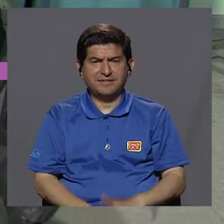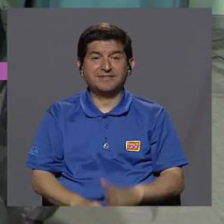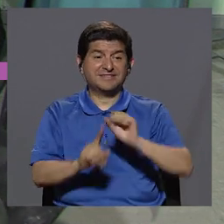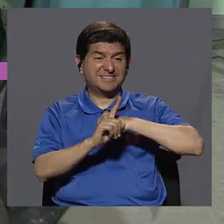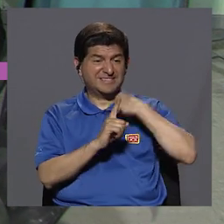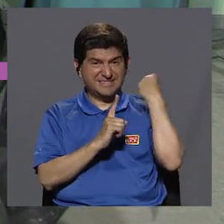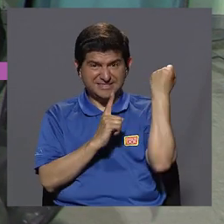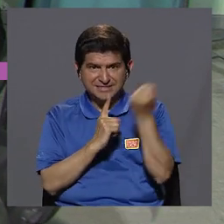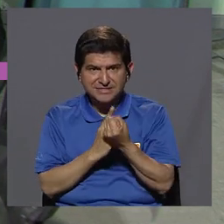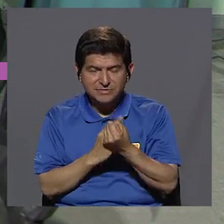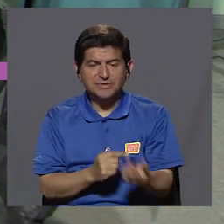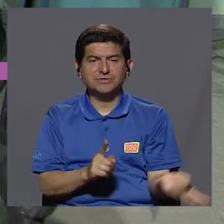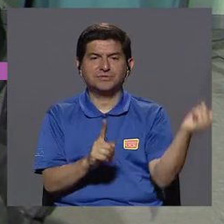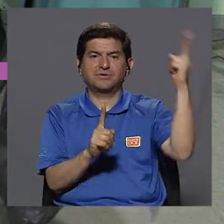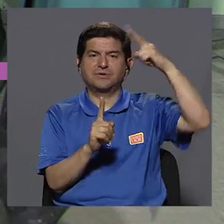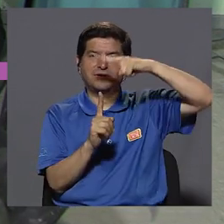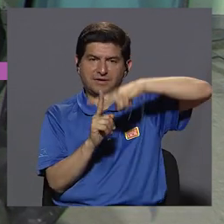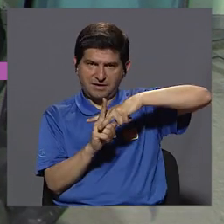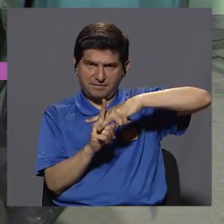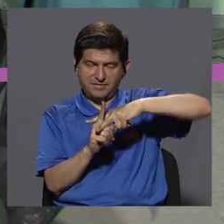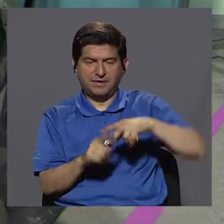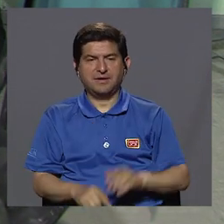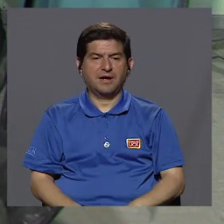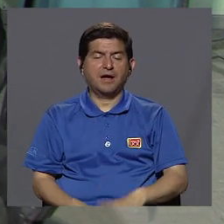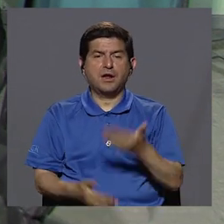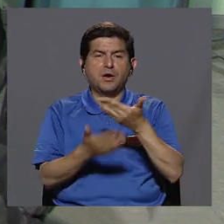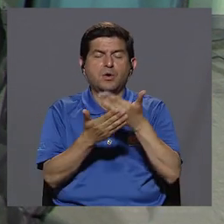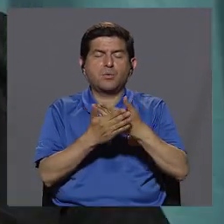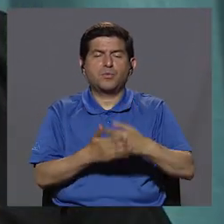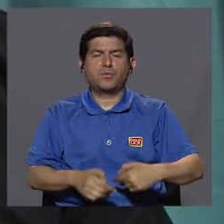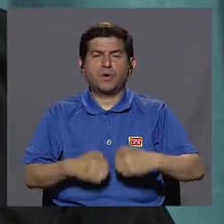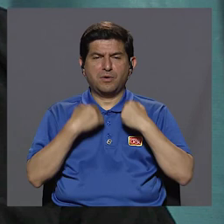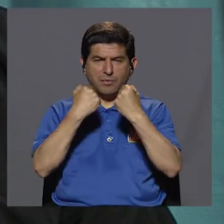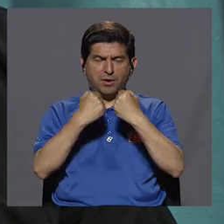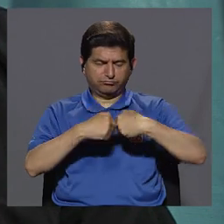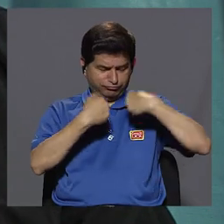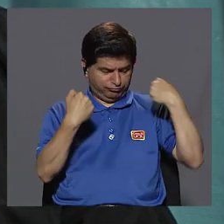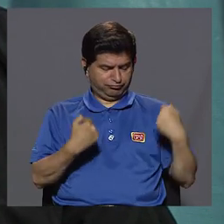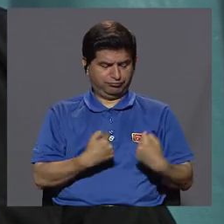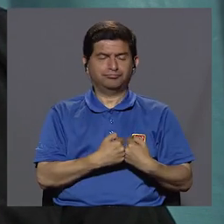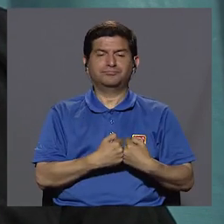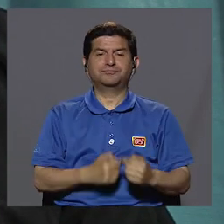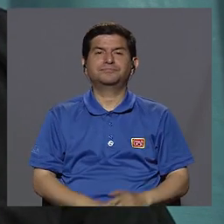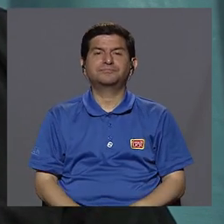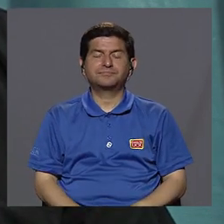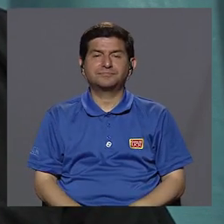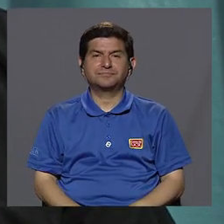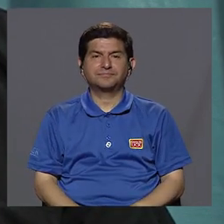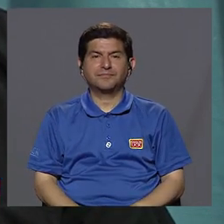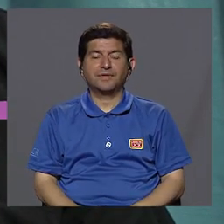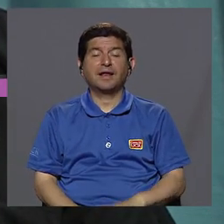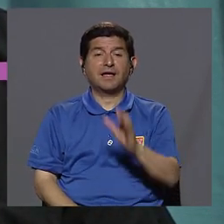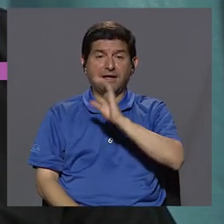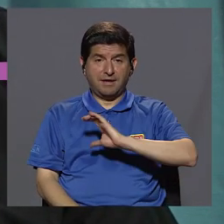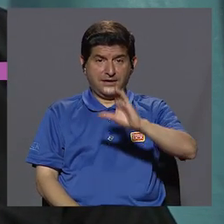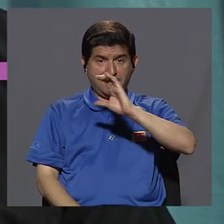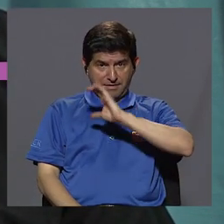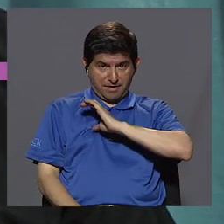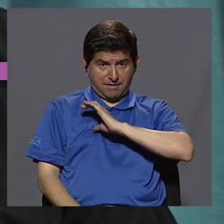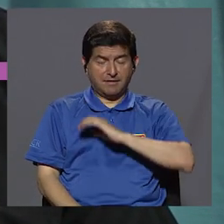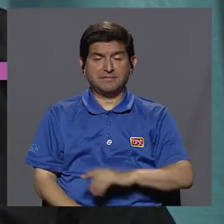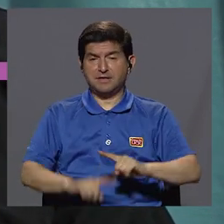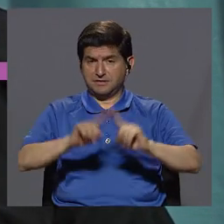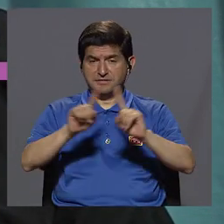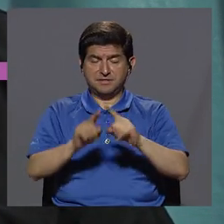condiciones es que se aplica la prueba de esfuerzo ok hay una serie de características por las